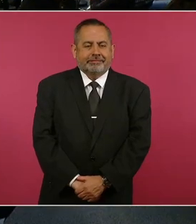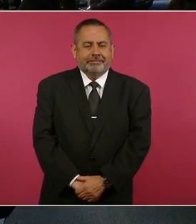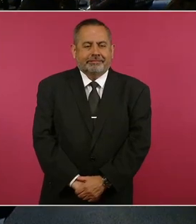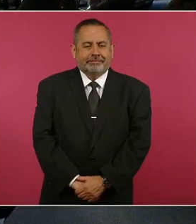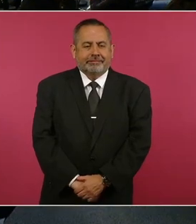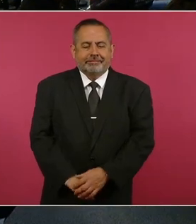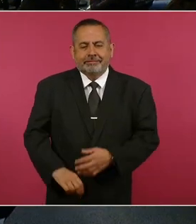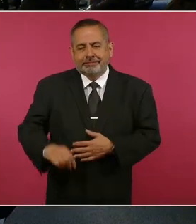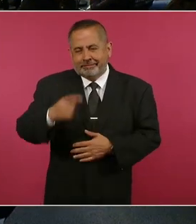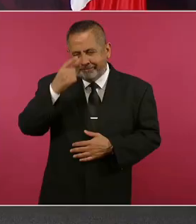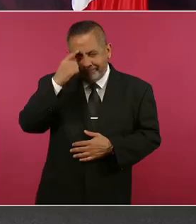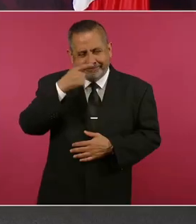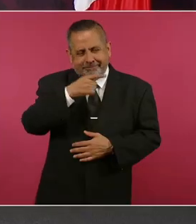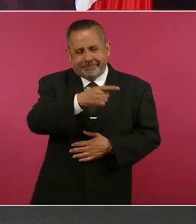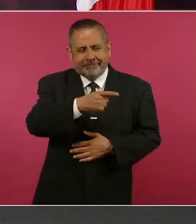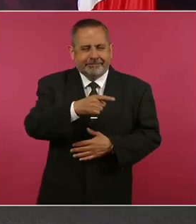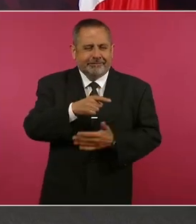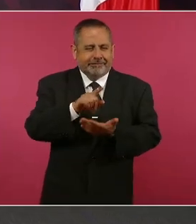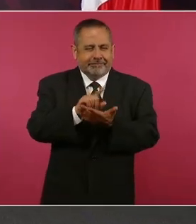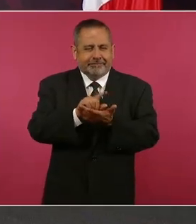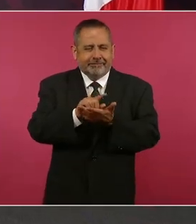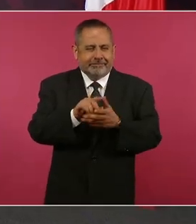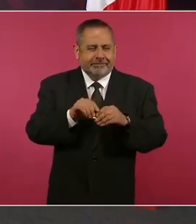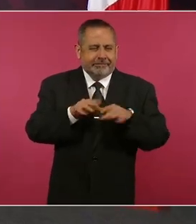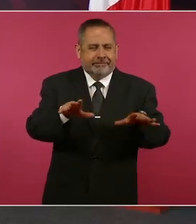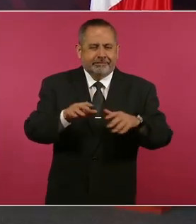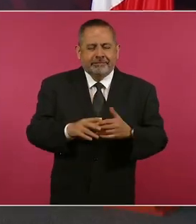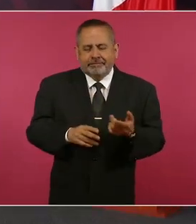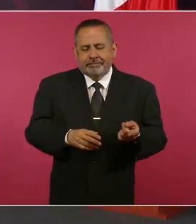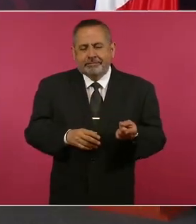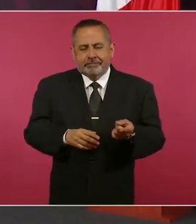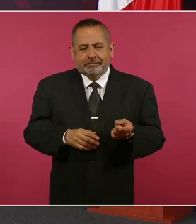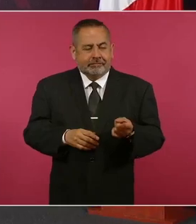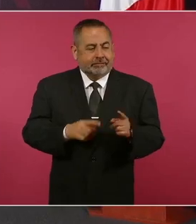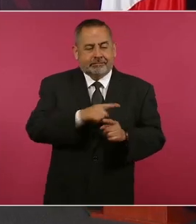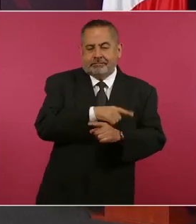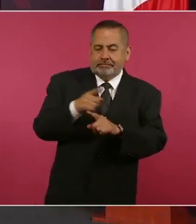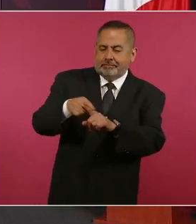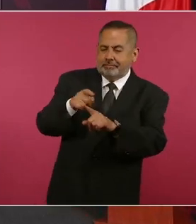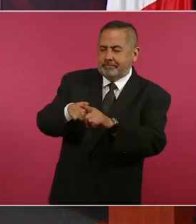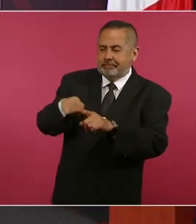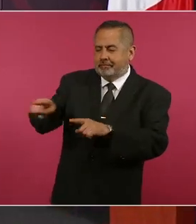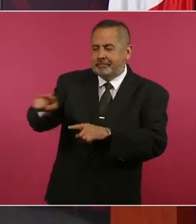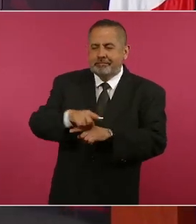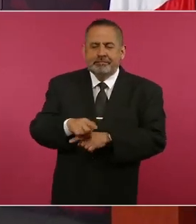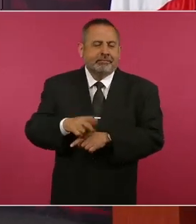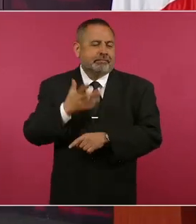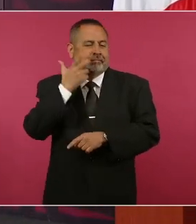llegan puros, con todo respeto a ustedes, puros paleros,